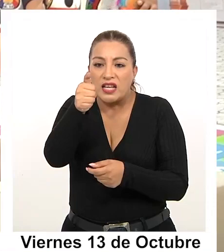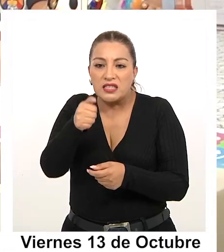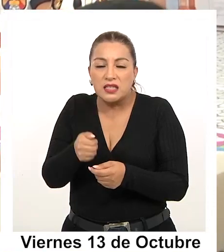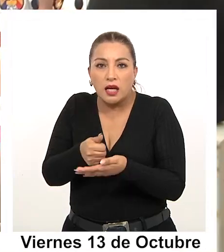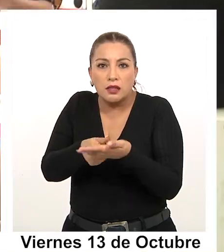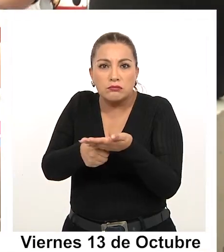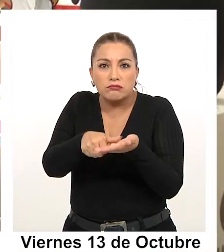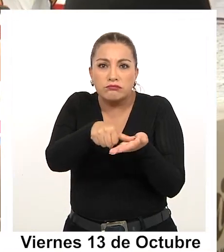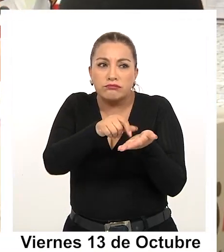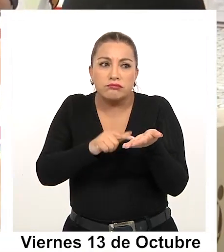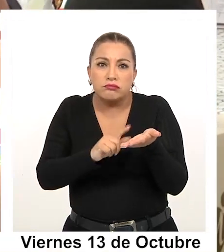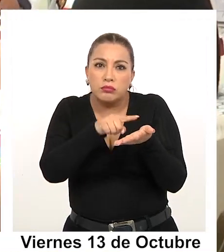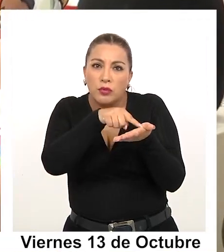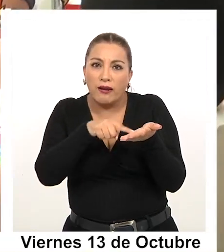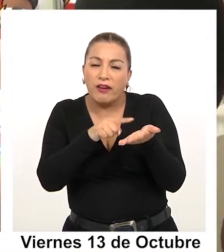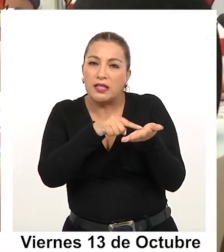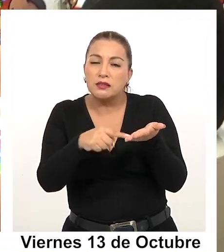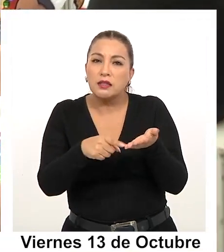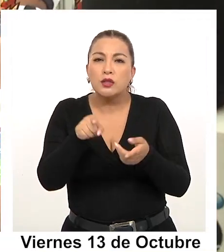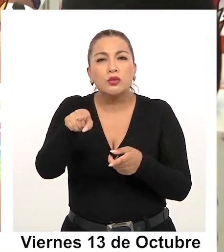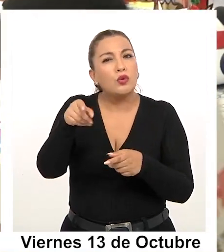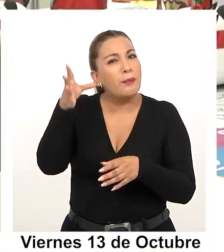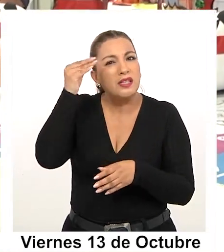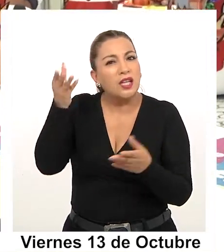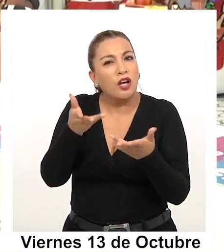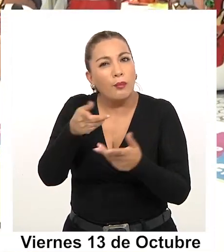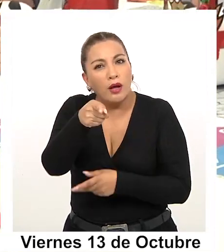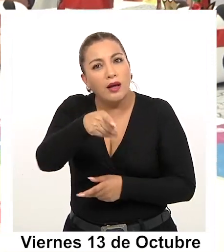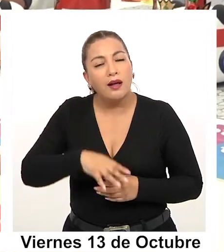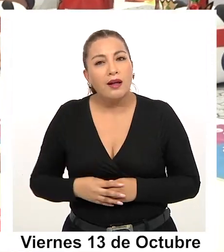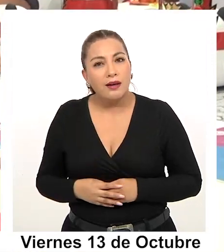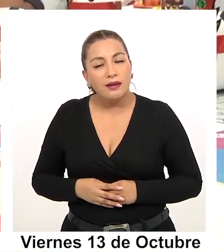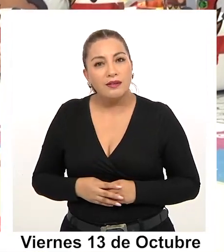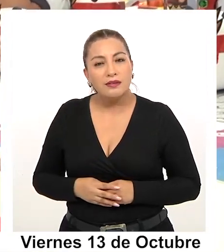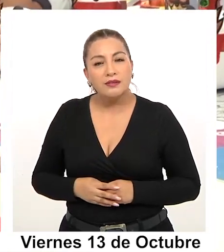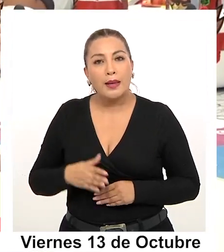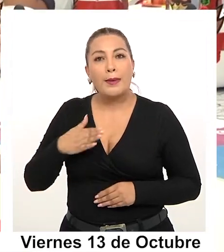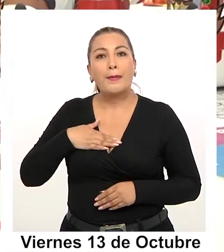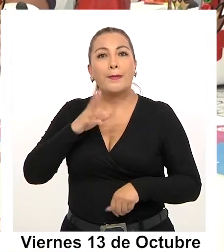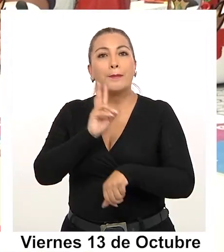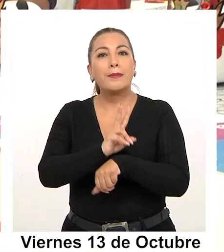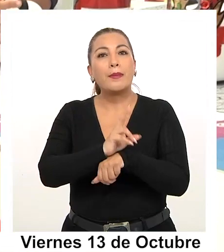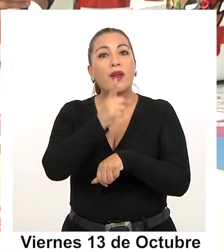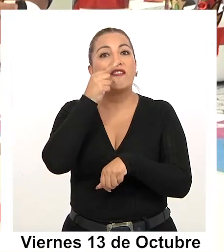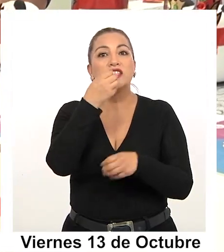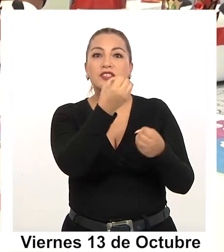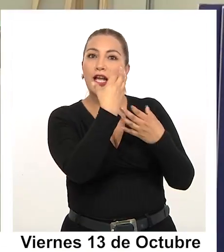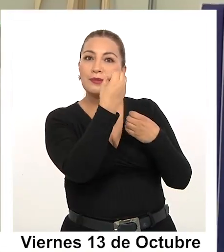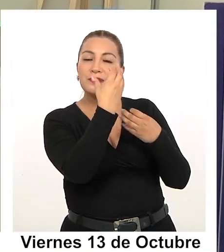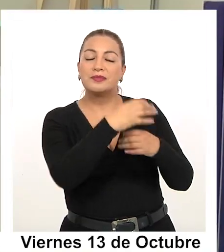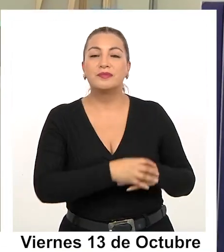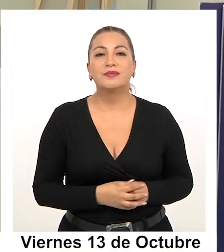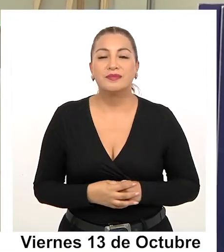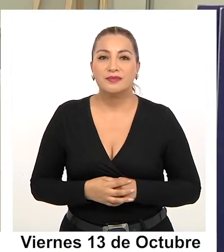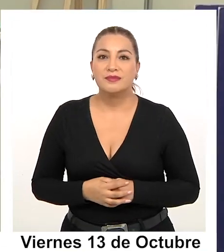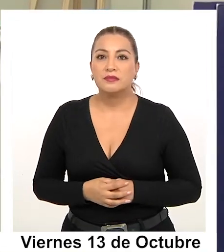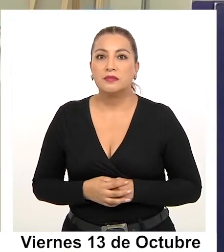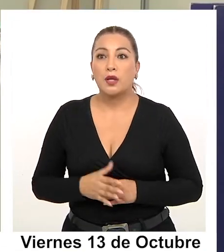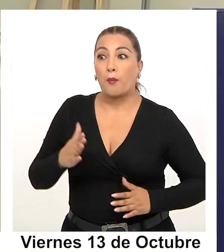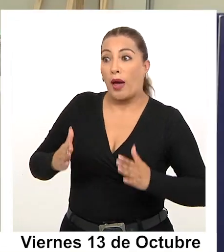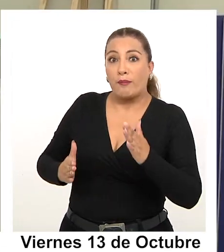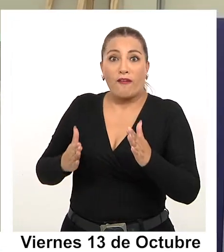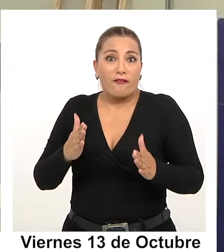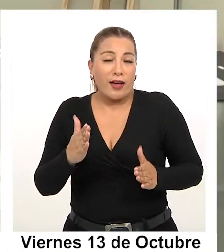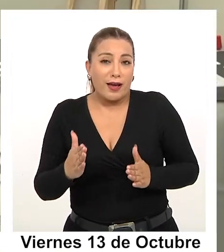Uy, qué bueno, y eso es lo que tú estás haciendo ahora. ¿Cómo aprendiste eso? Mi profesor me lo enseñó. que se pueden